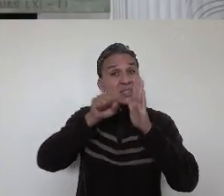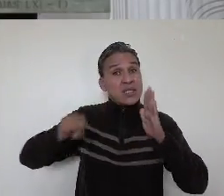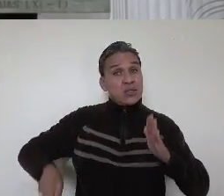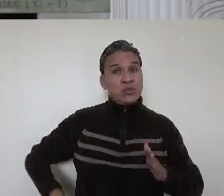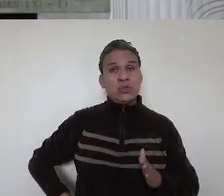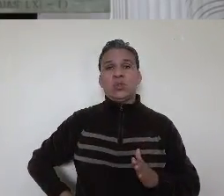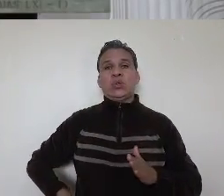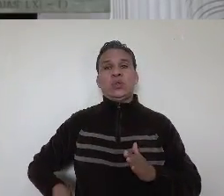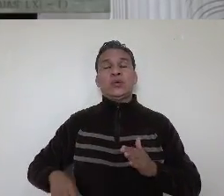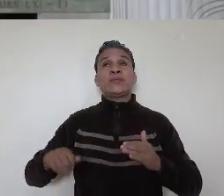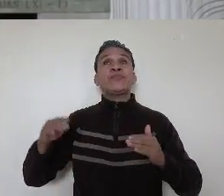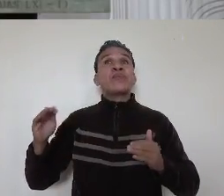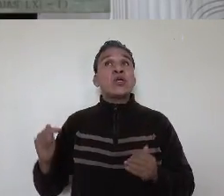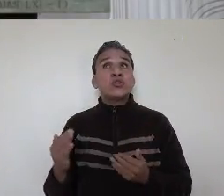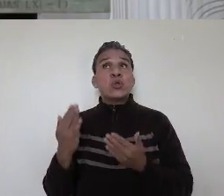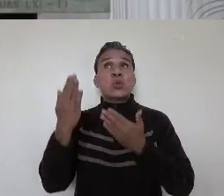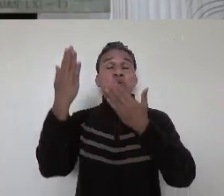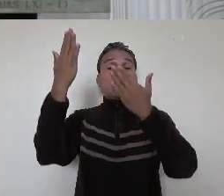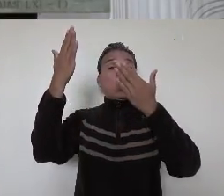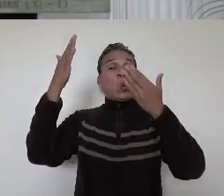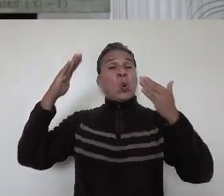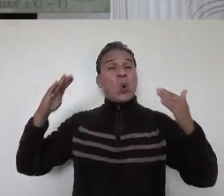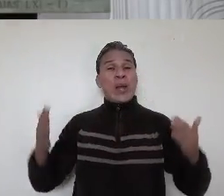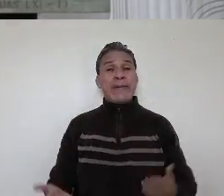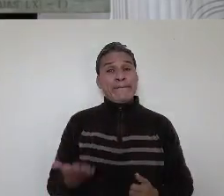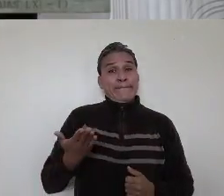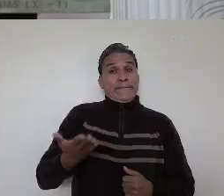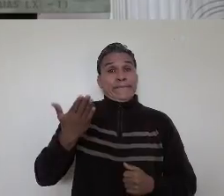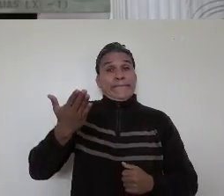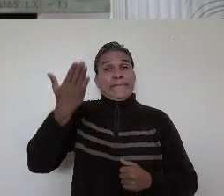Señor, solo tu Altísimo